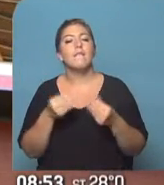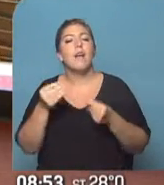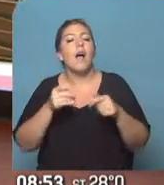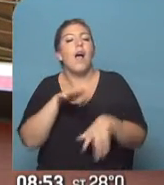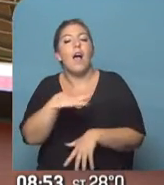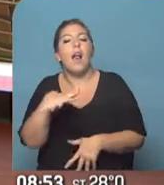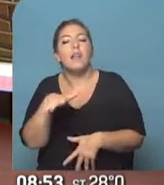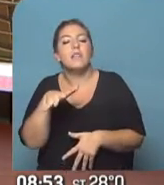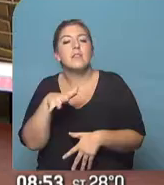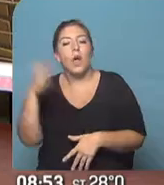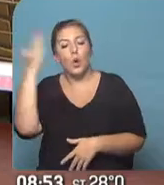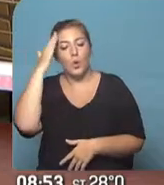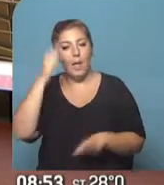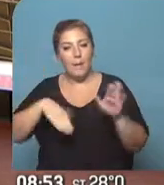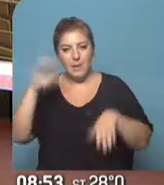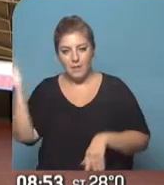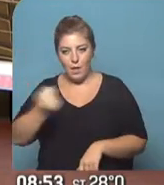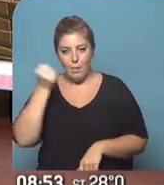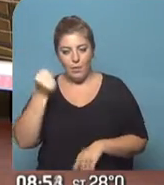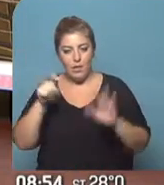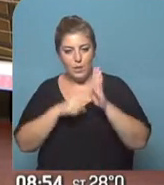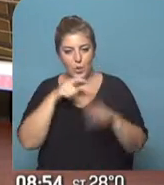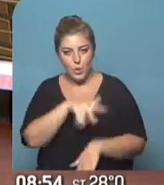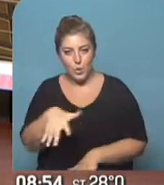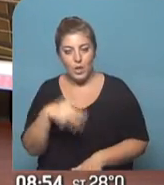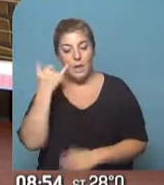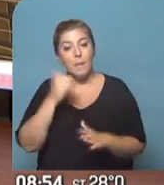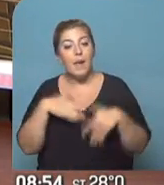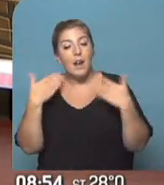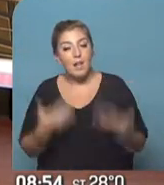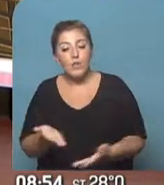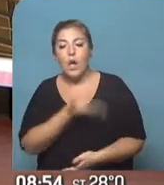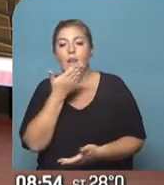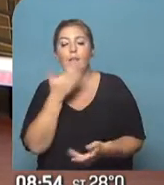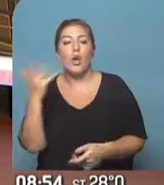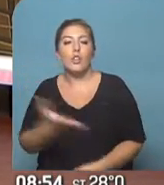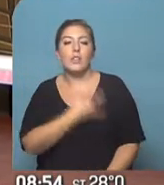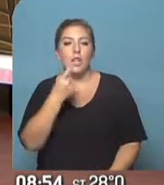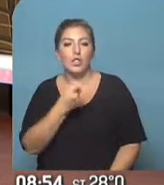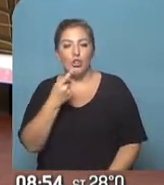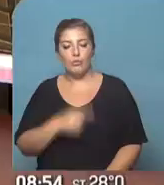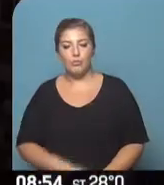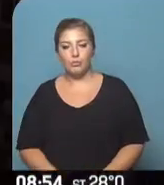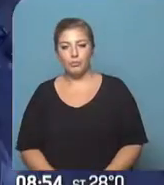polos culturales más importantes que tiene la ciudad de Buenos Aires. Y para eso hablamos con su director, Gustavo Mosia.